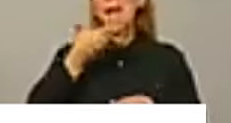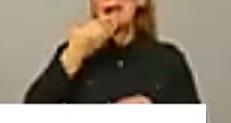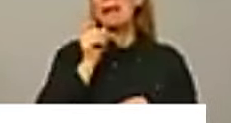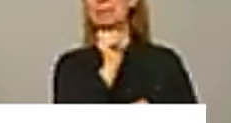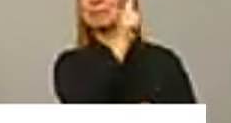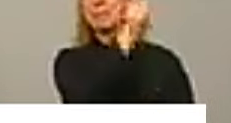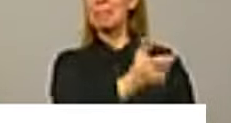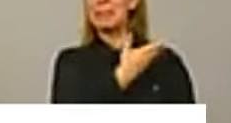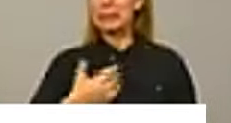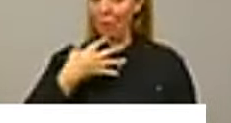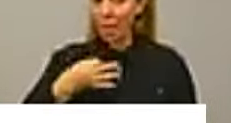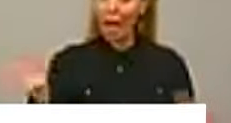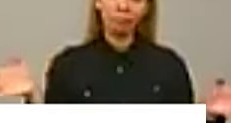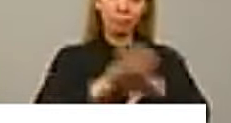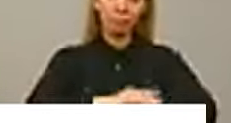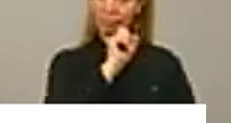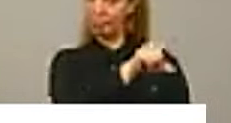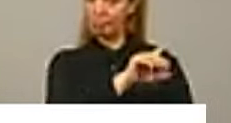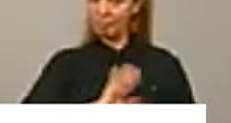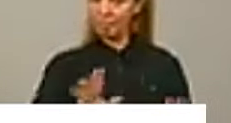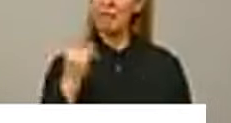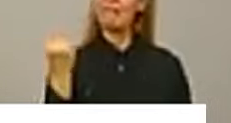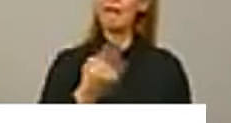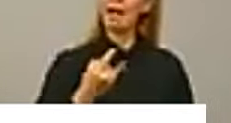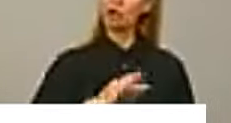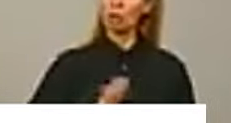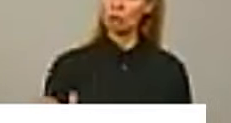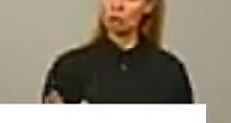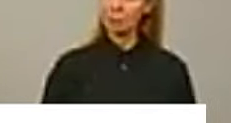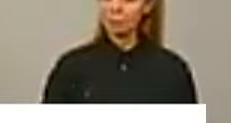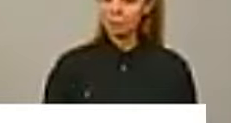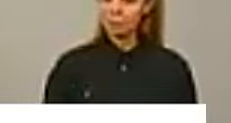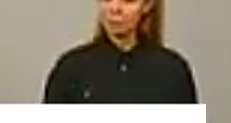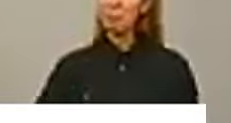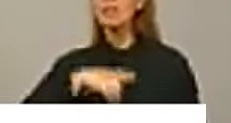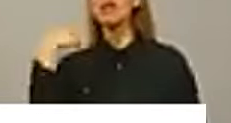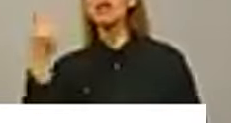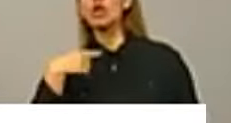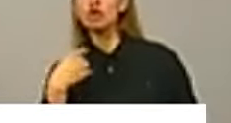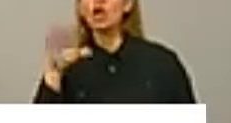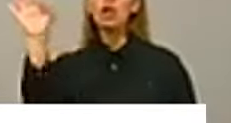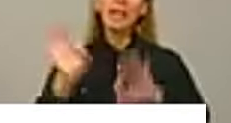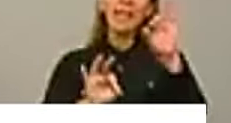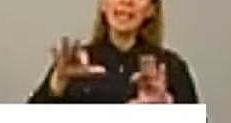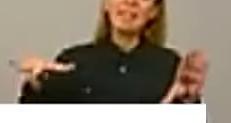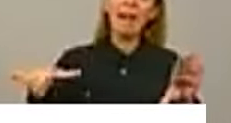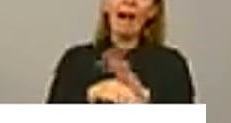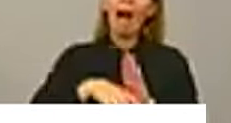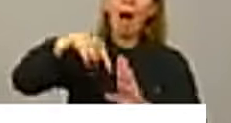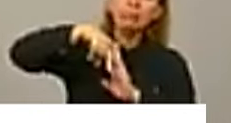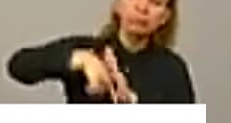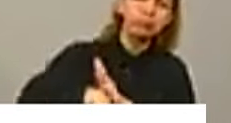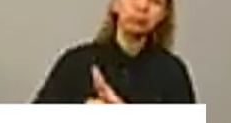totalmente equivocada, falsa, y que no nos dedicamos a desmentir en detalle, simplemente porque, como